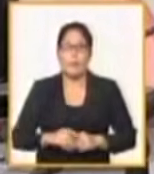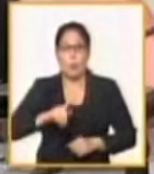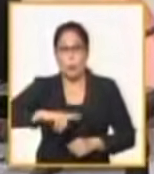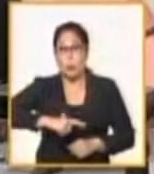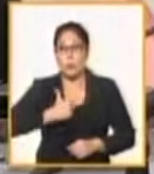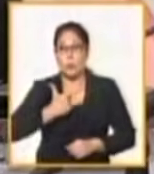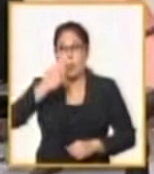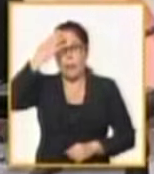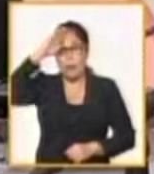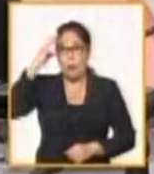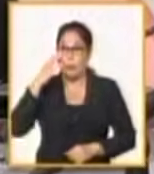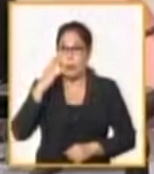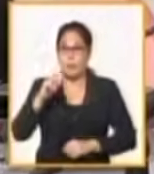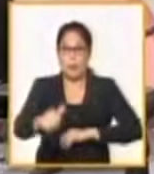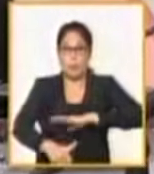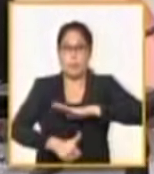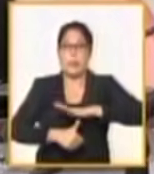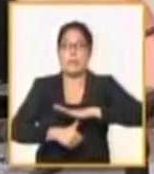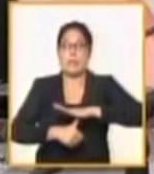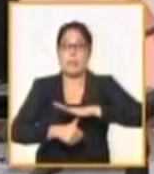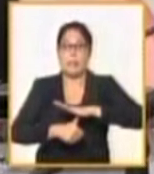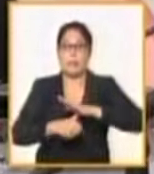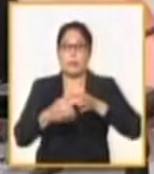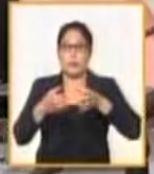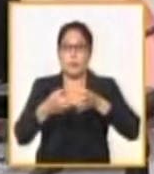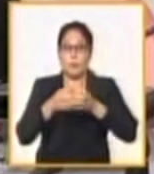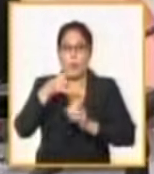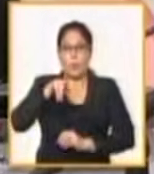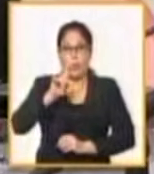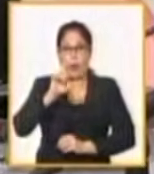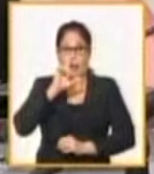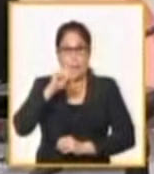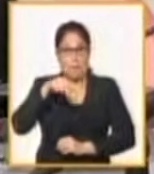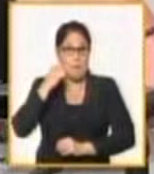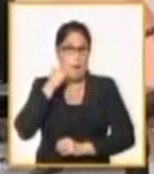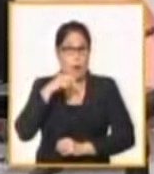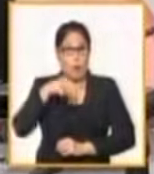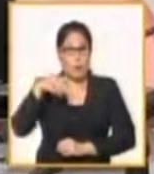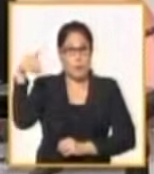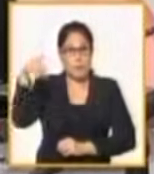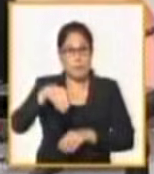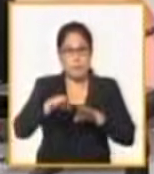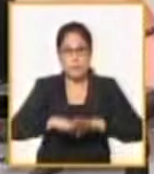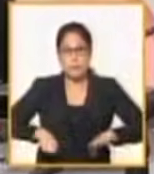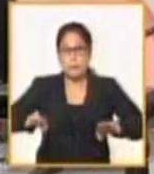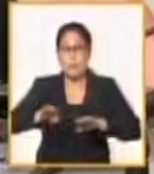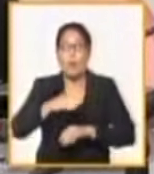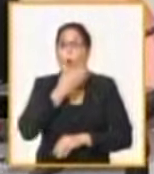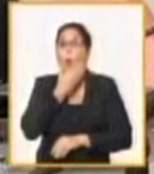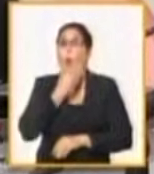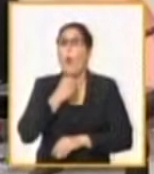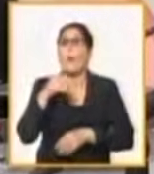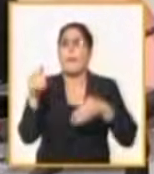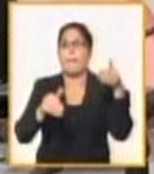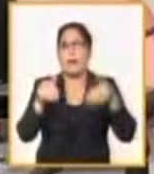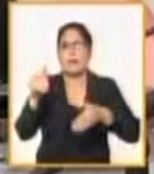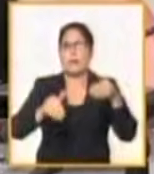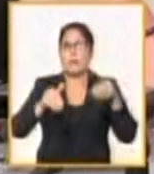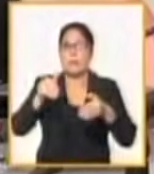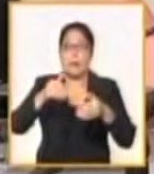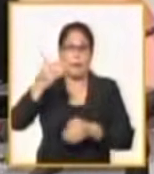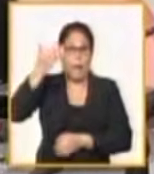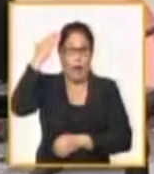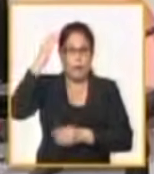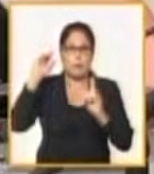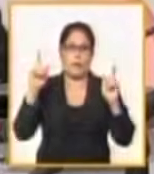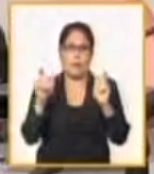cultura cubana, presidente de honor de la UNIA, pero que hoy además está aquí porque fue el más joven participante de aquel